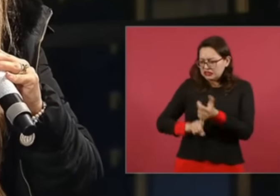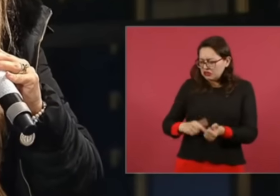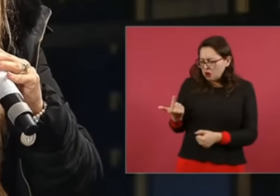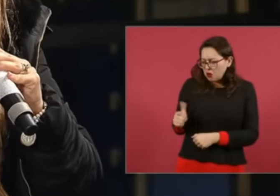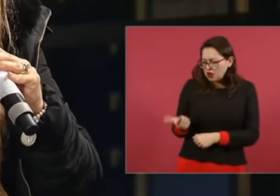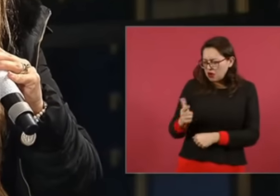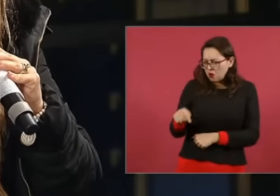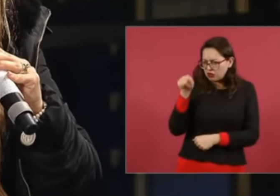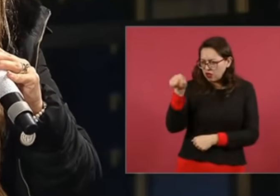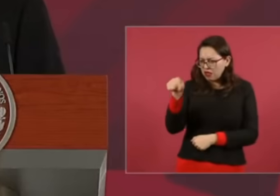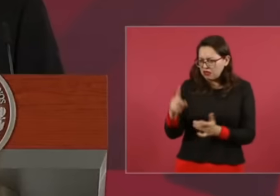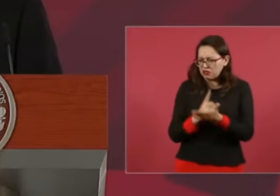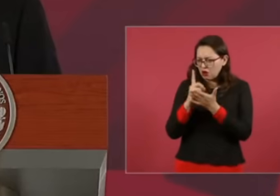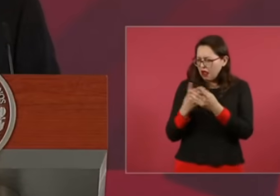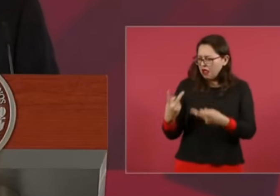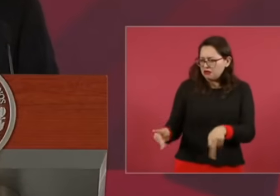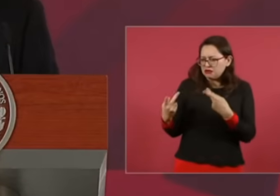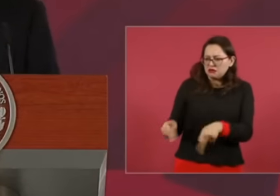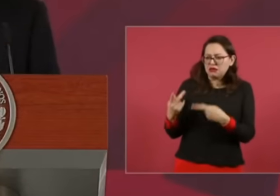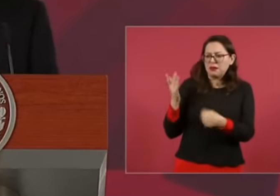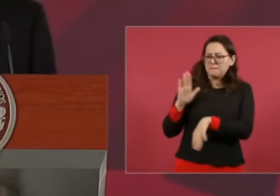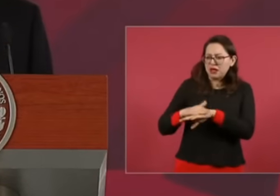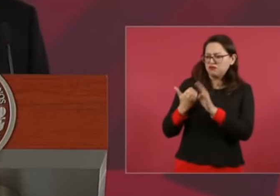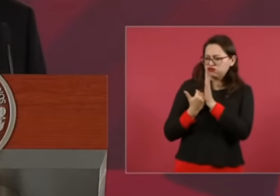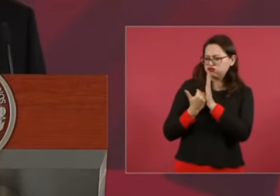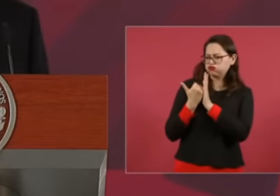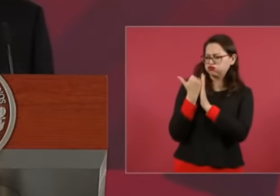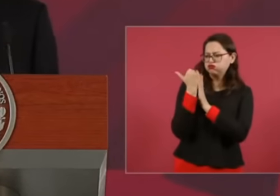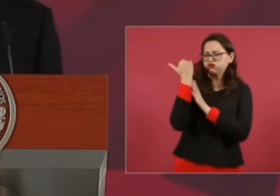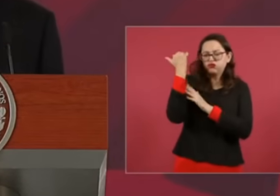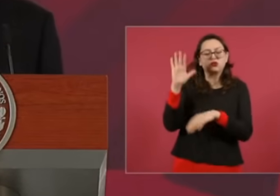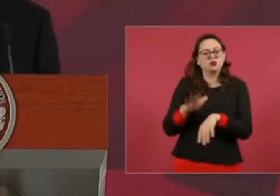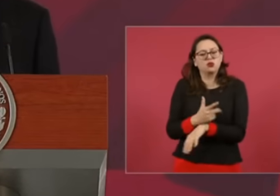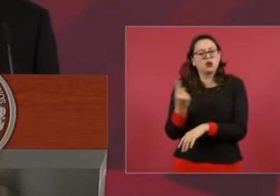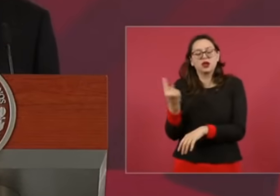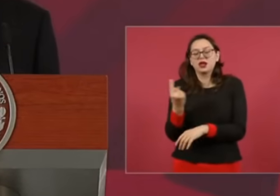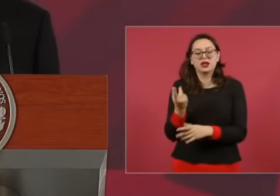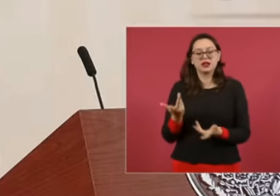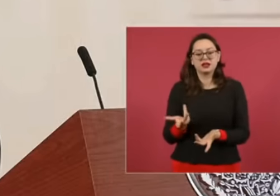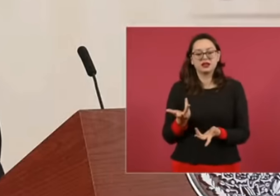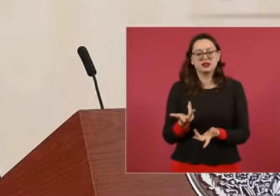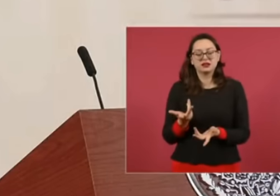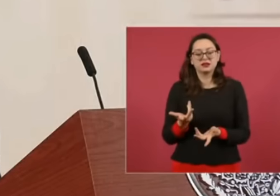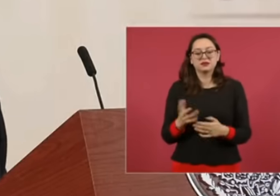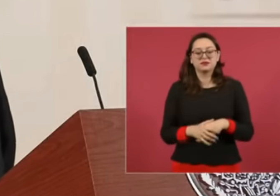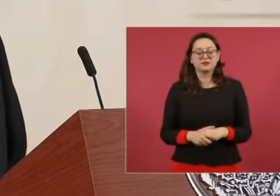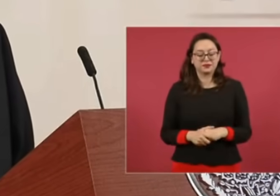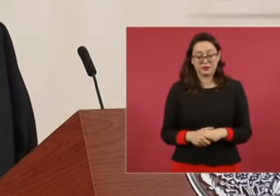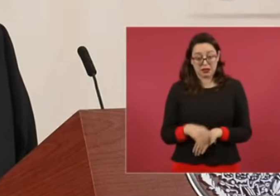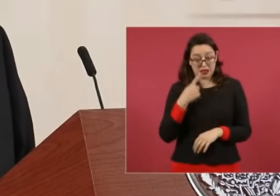aumentó el consumo, que no es lo mismo que en Jalisco.